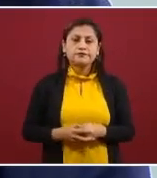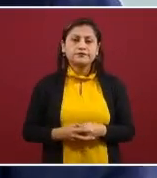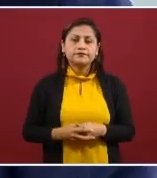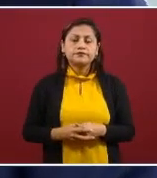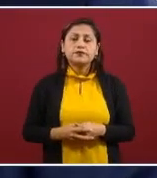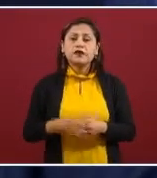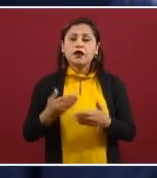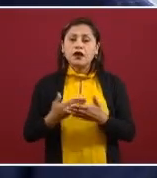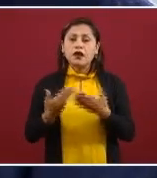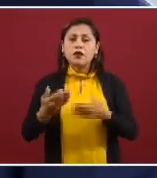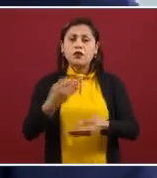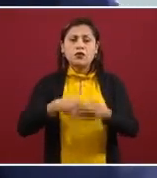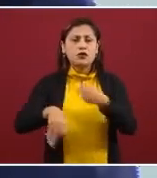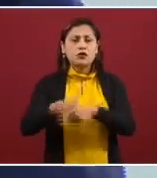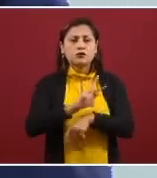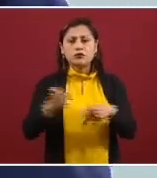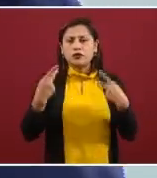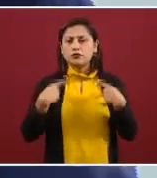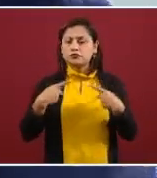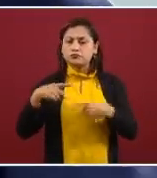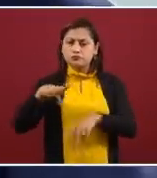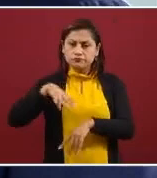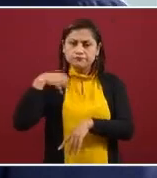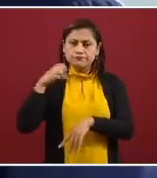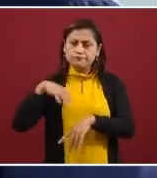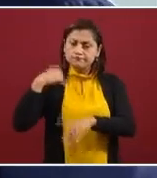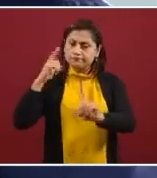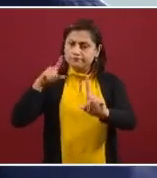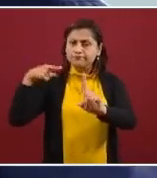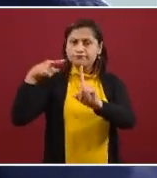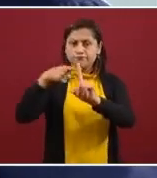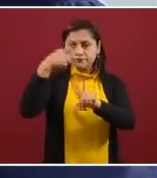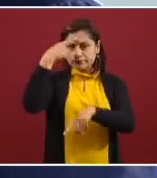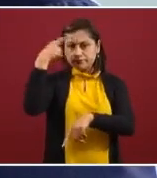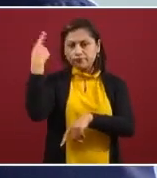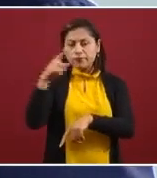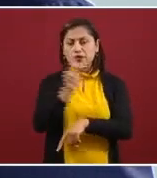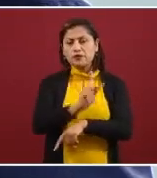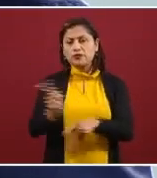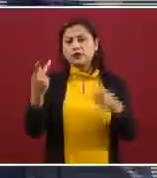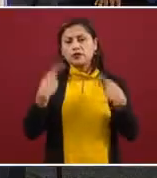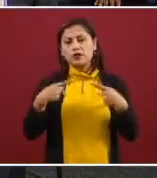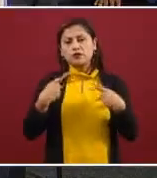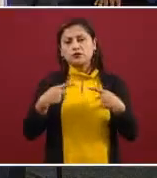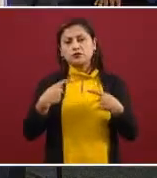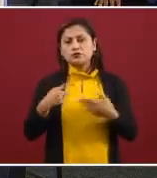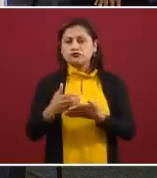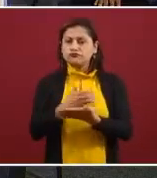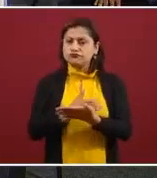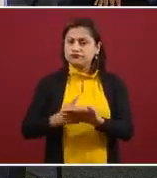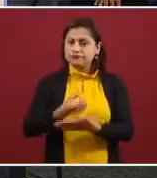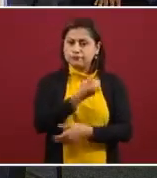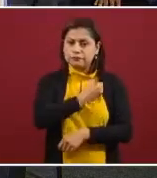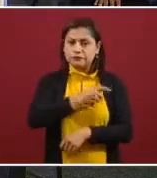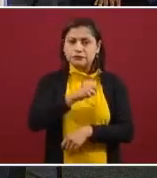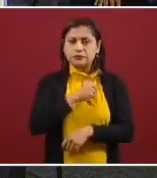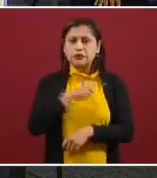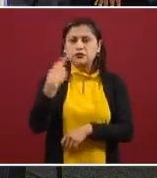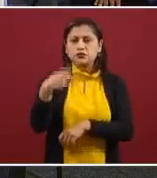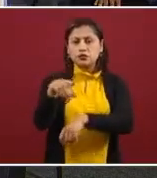convergerán en el interés de mantener sana a las personas con los riesgos para la salud